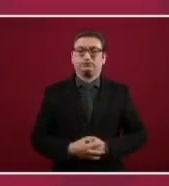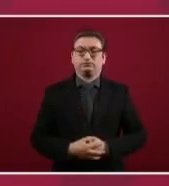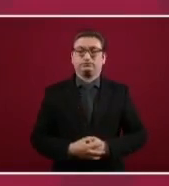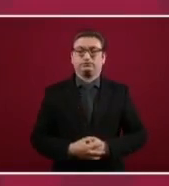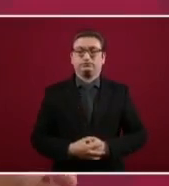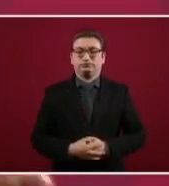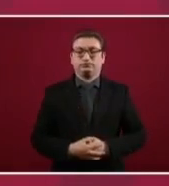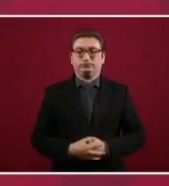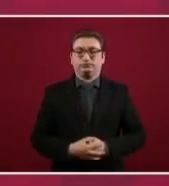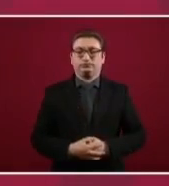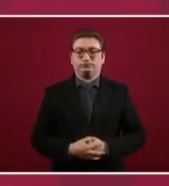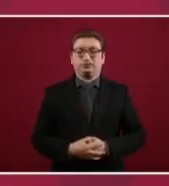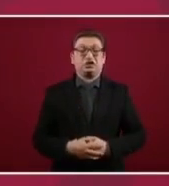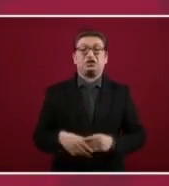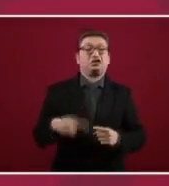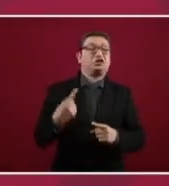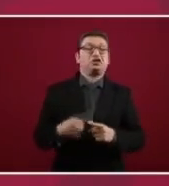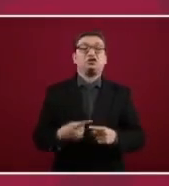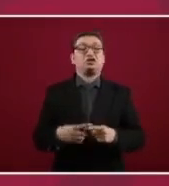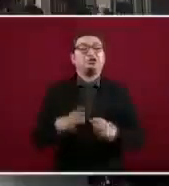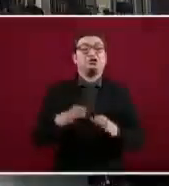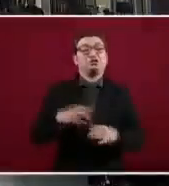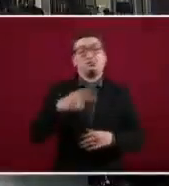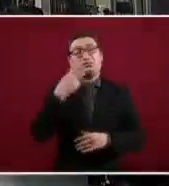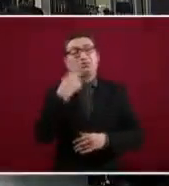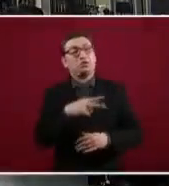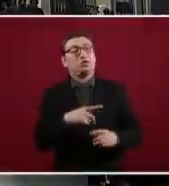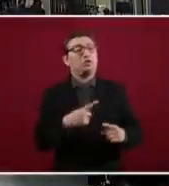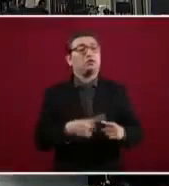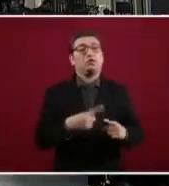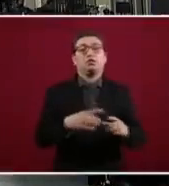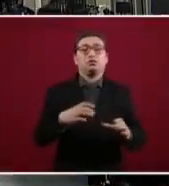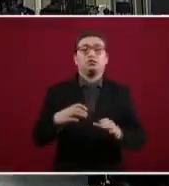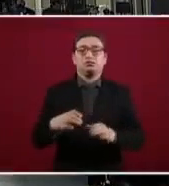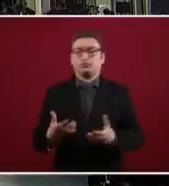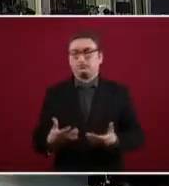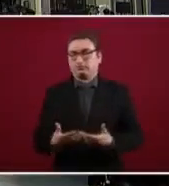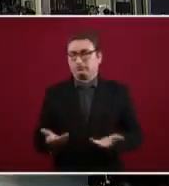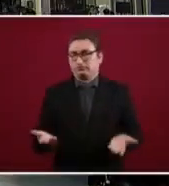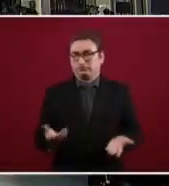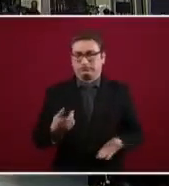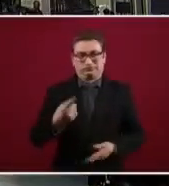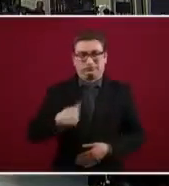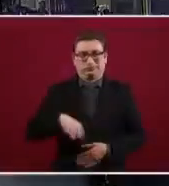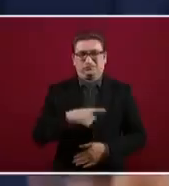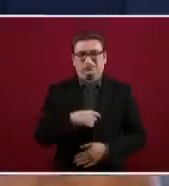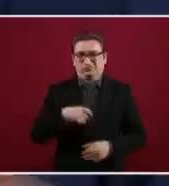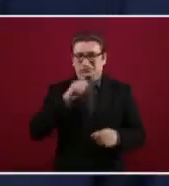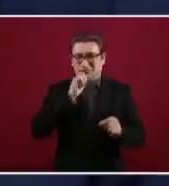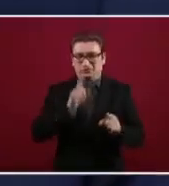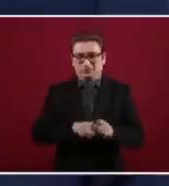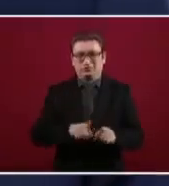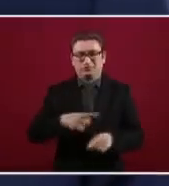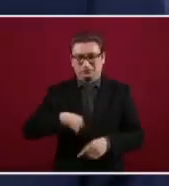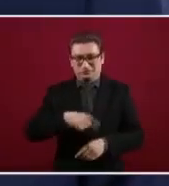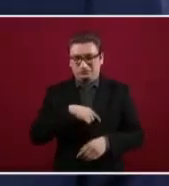para el quien cuida a los mexicanos entonces nosotros también